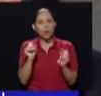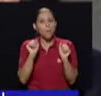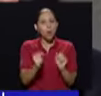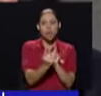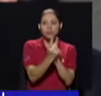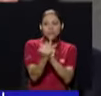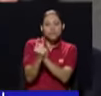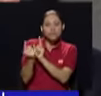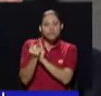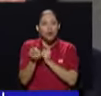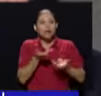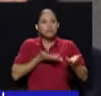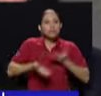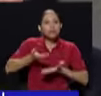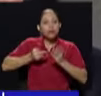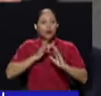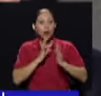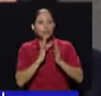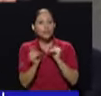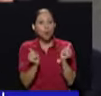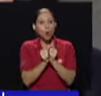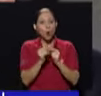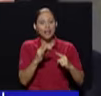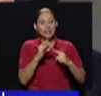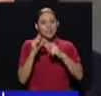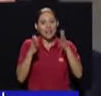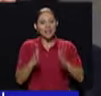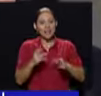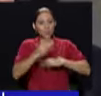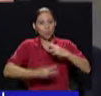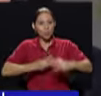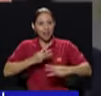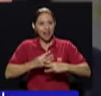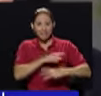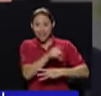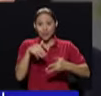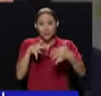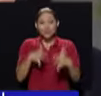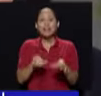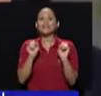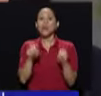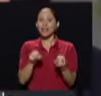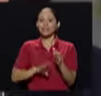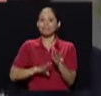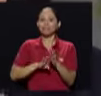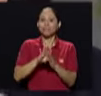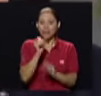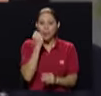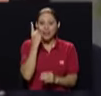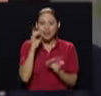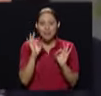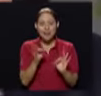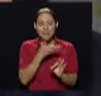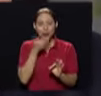exponerse a una conversación con especialistas mundiales hace que los estudiantes puedan avanzar y comprender mejor